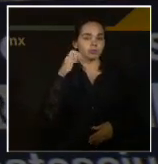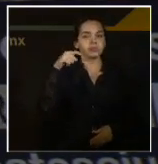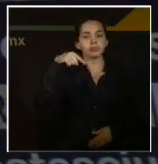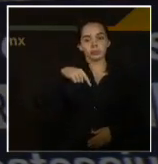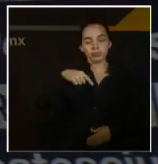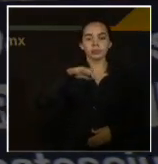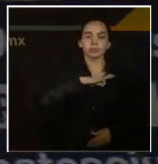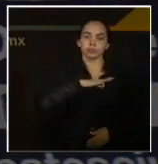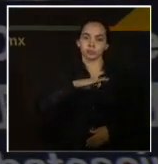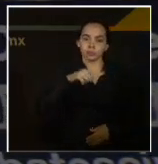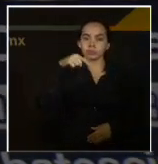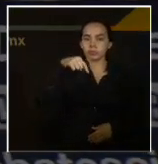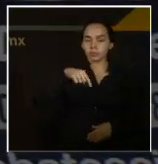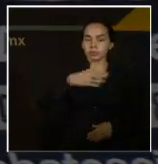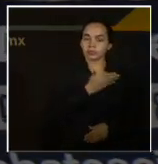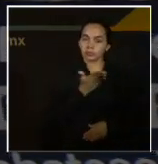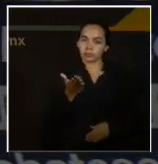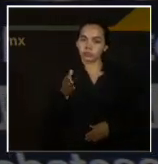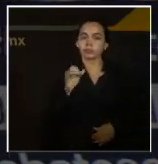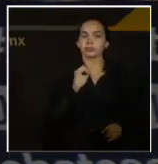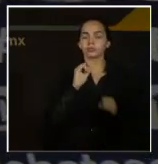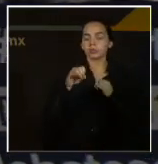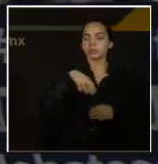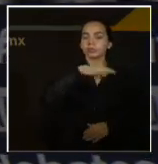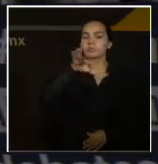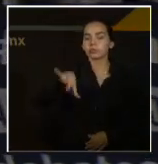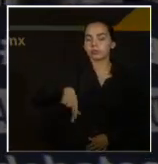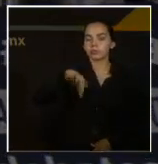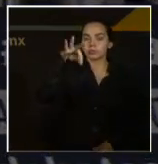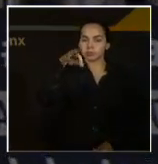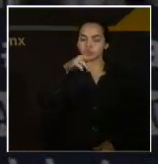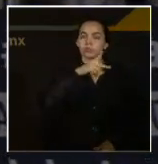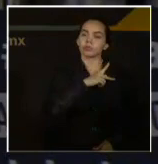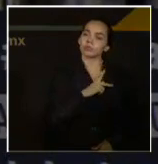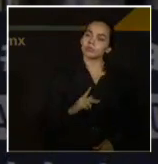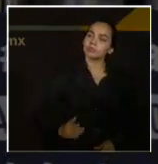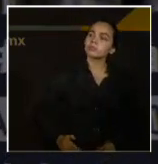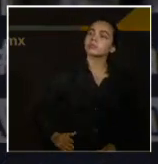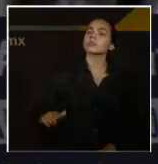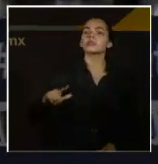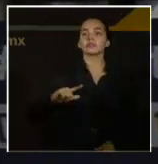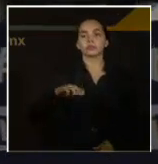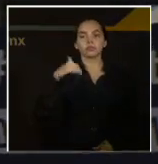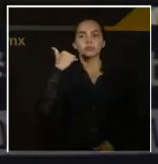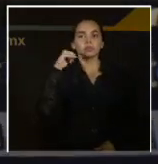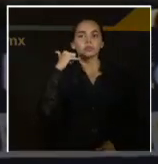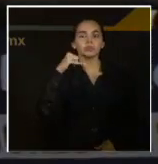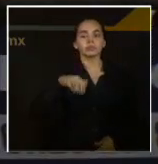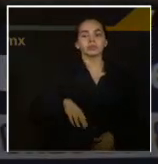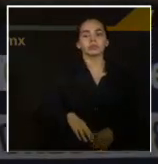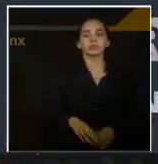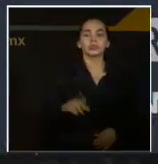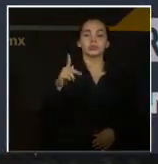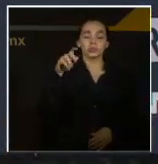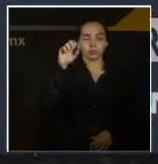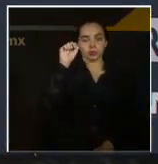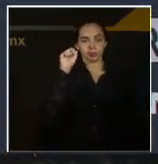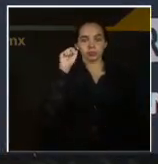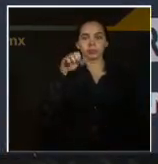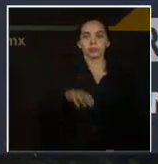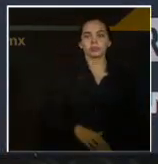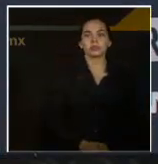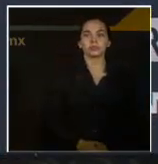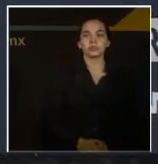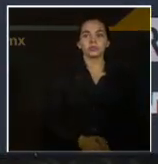tener la oportunidad de estar ante ustedes buscando la candidatura a gobernador de Yucatán por el PT, por el PES